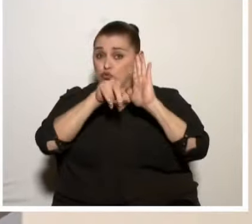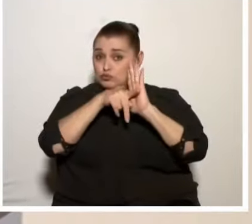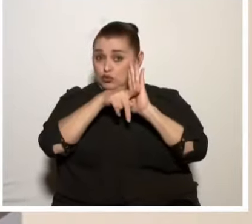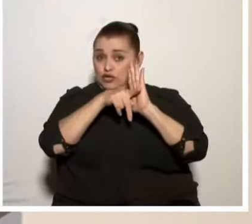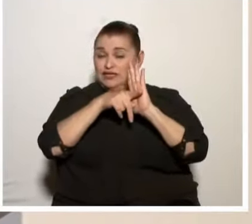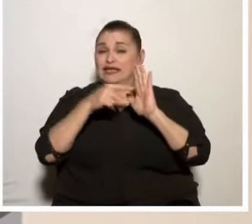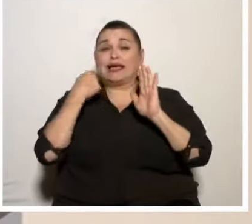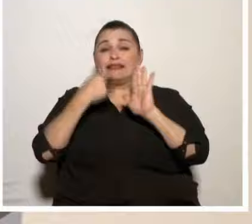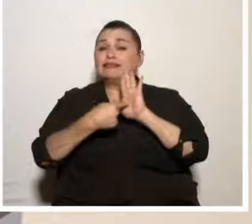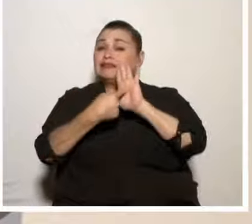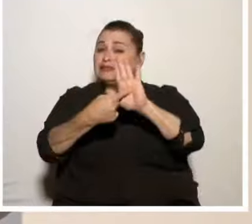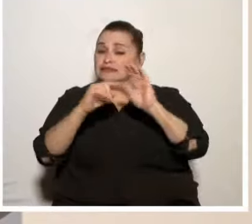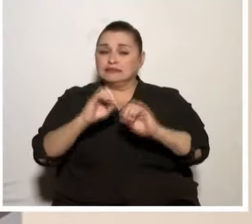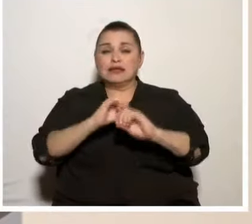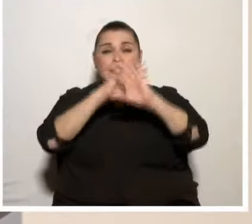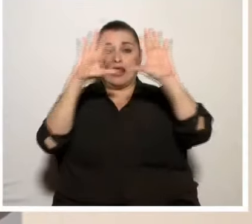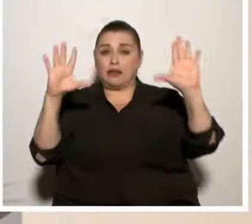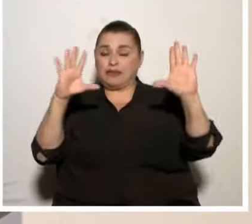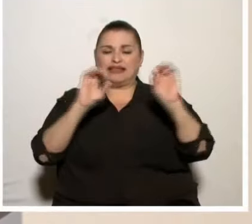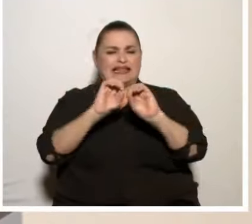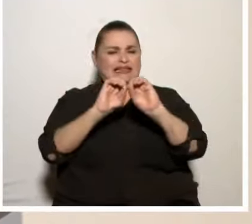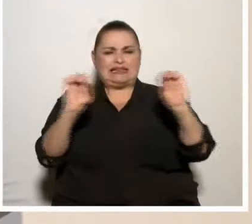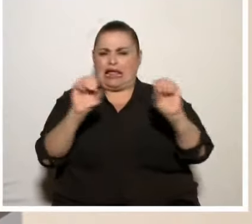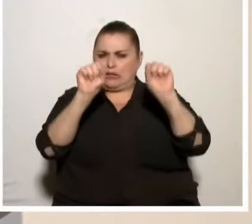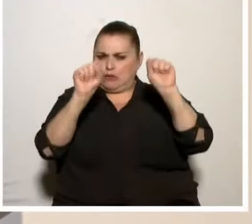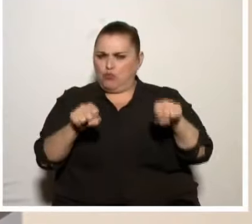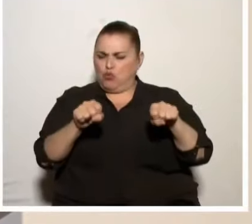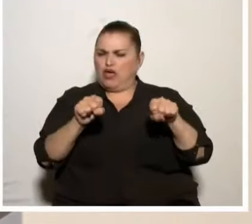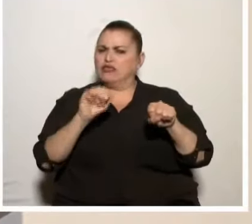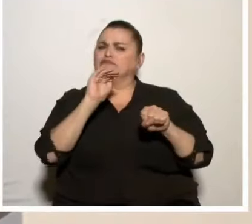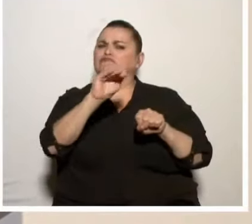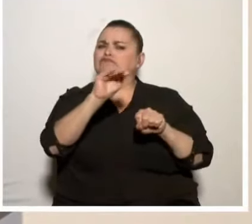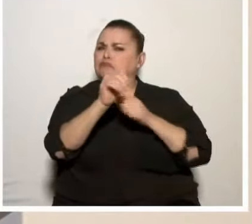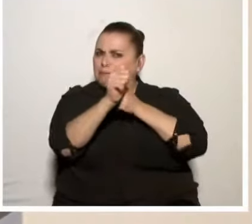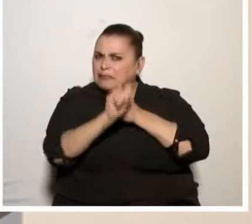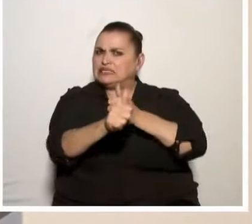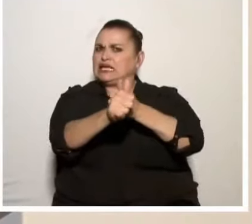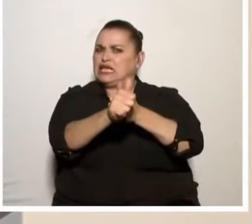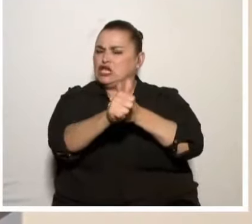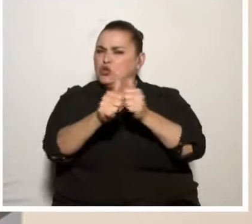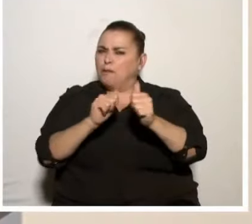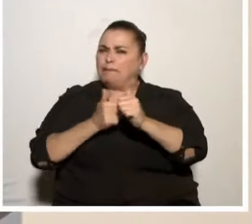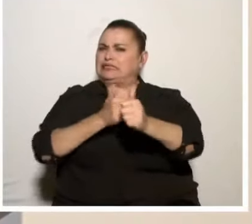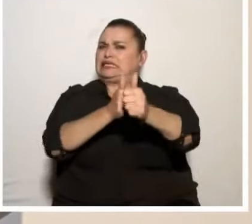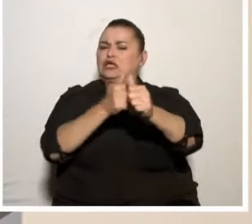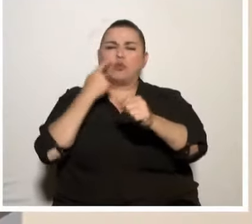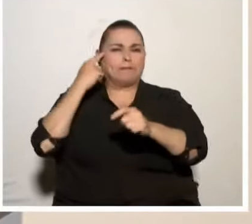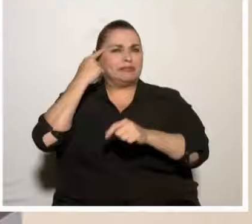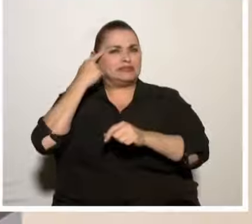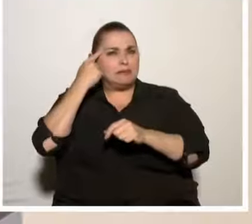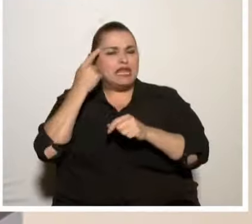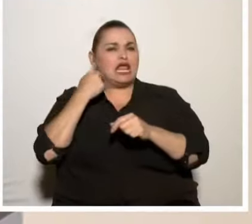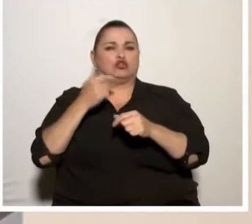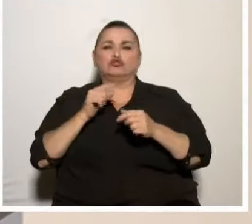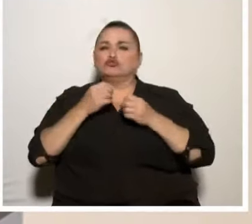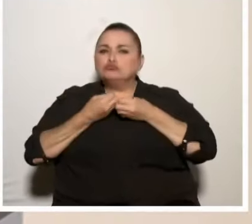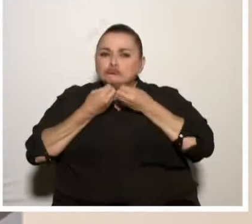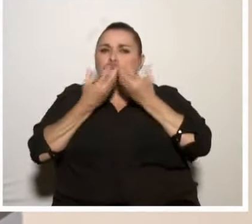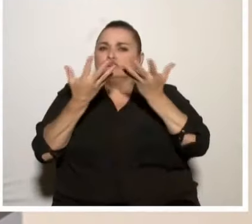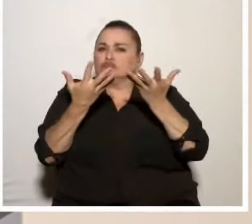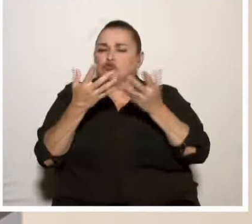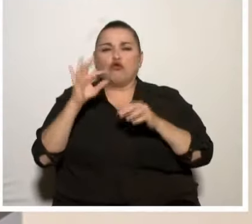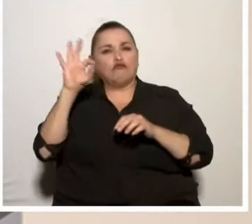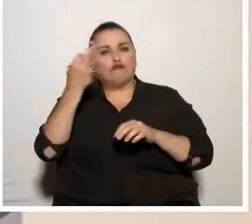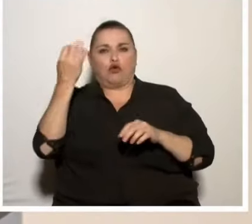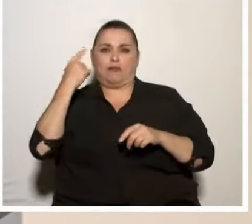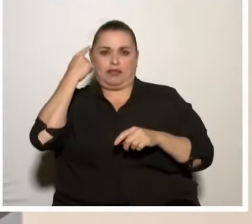Constitución señala claramente que nadie puede ser inquietado ni perseguido por sus pensamientos, por sus manifestaciones o por su forma